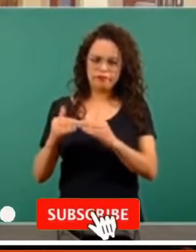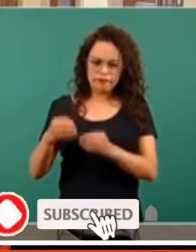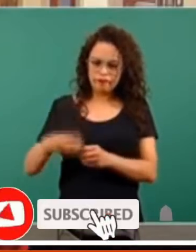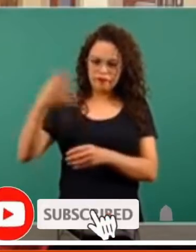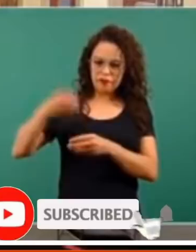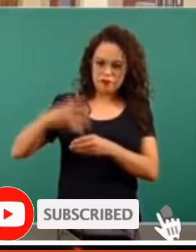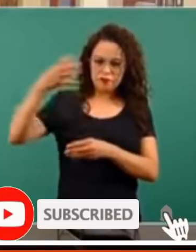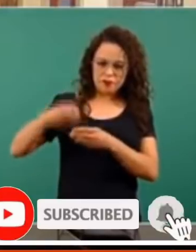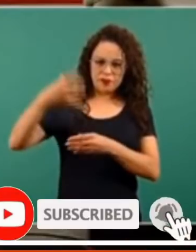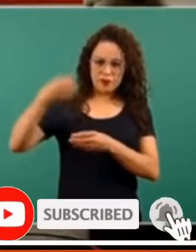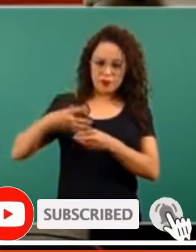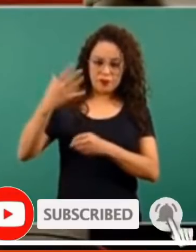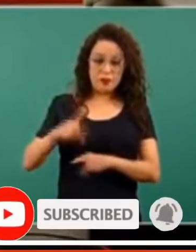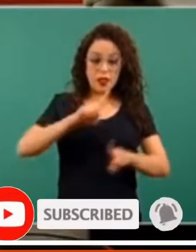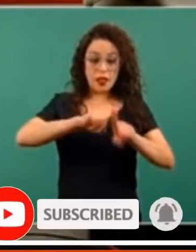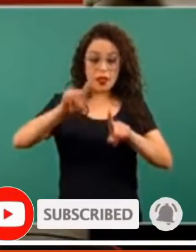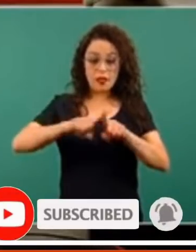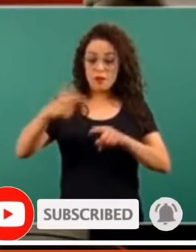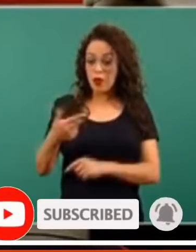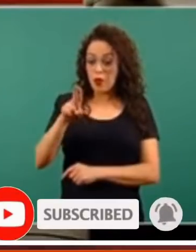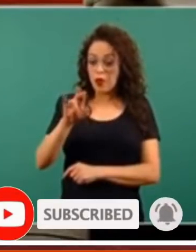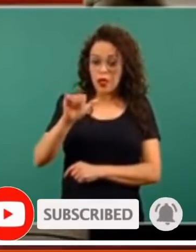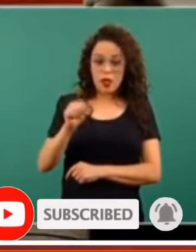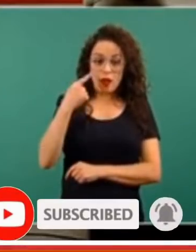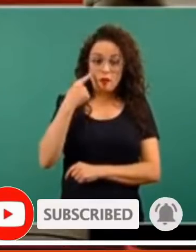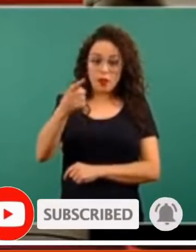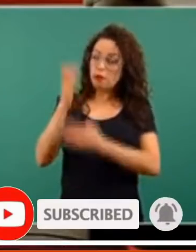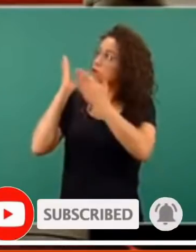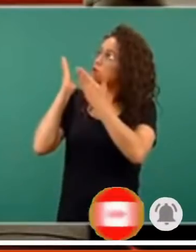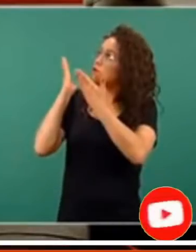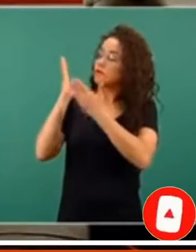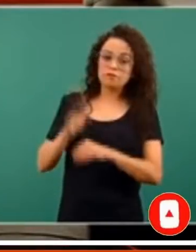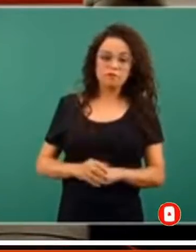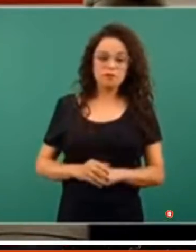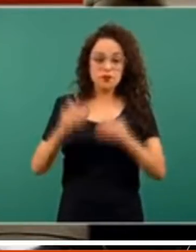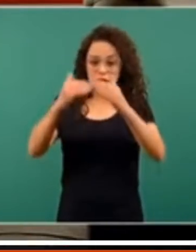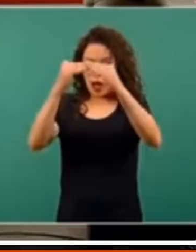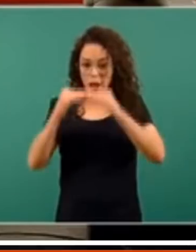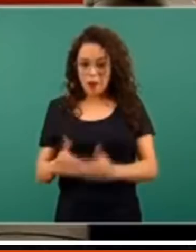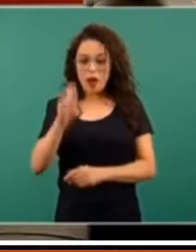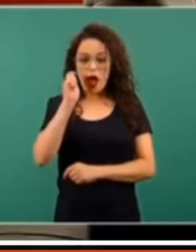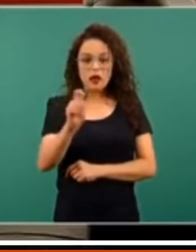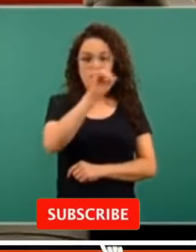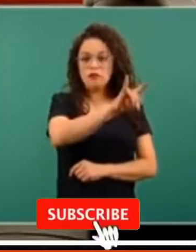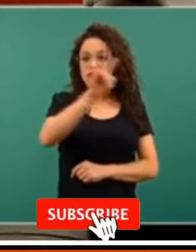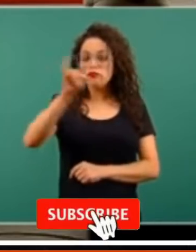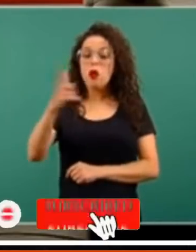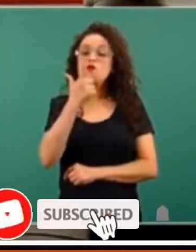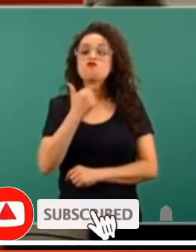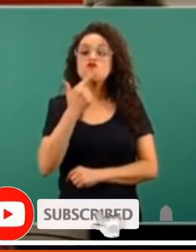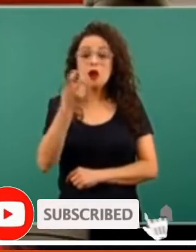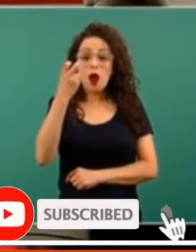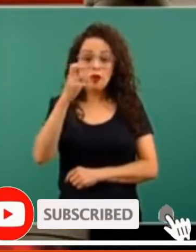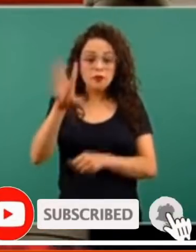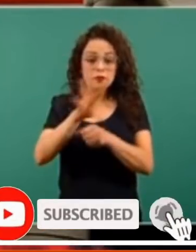Y aquí están las distintas guías, y miren ustedes, más para abajo, son de portada roja. Todos ellos, ahí están todos estos,